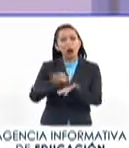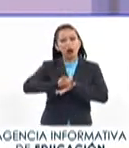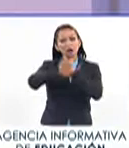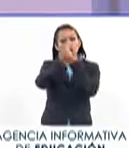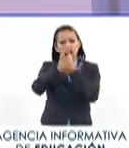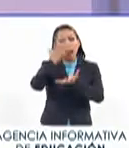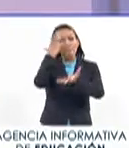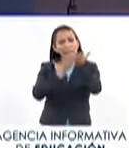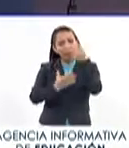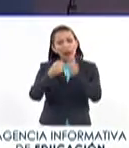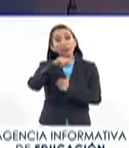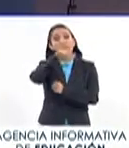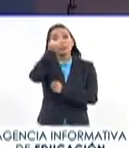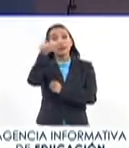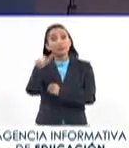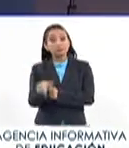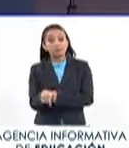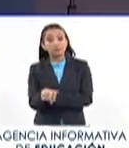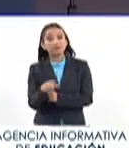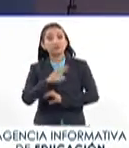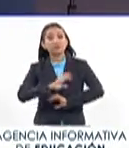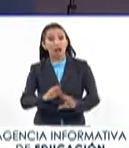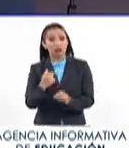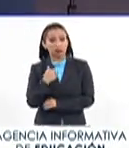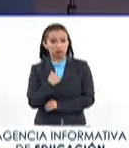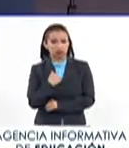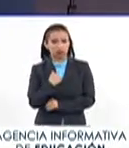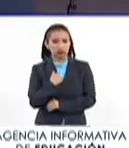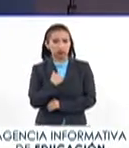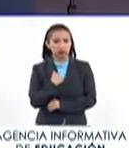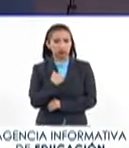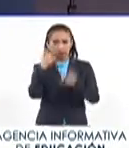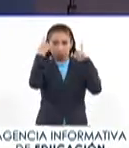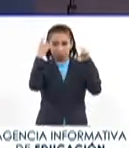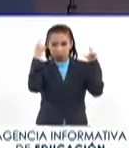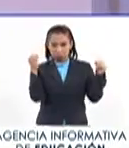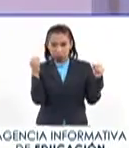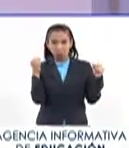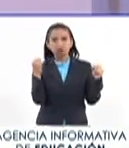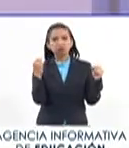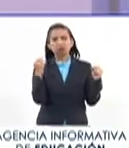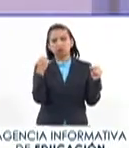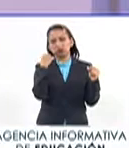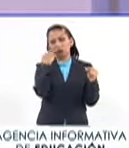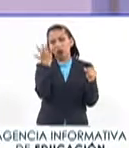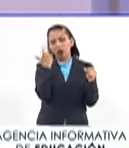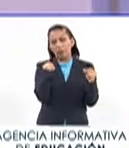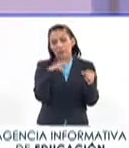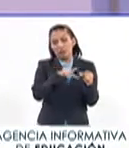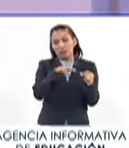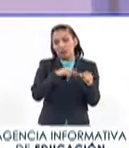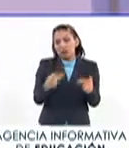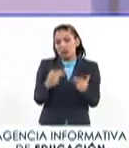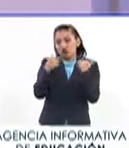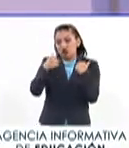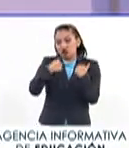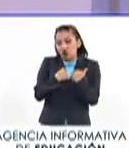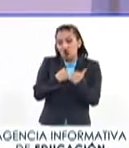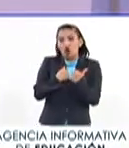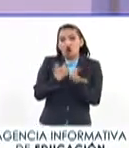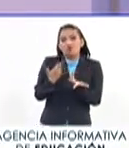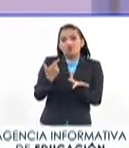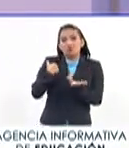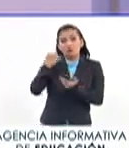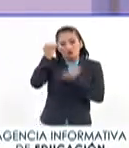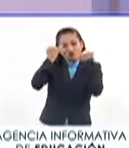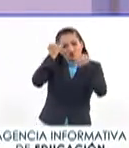servir, aprender y después, ya cuando yo me gradúe, entonces quiero tener mi propio negocio donde yo sea